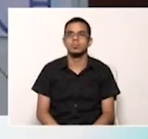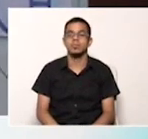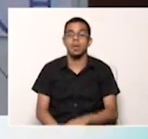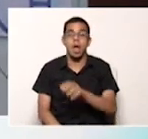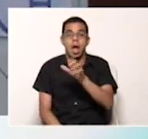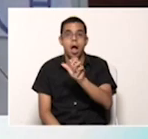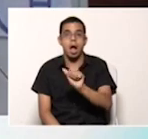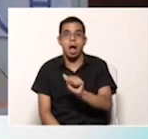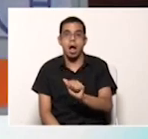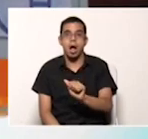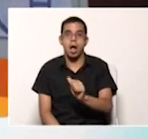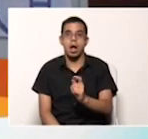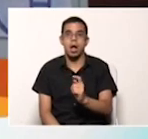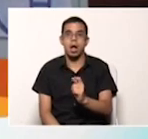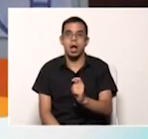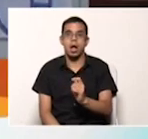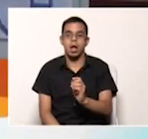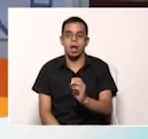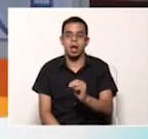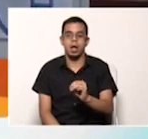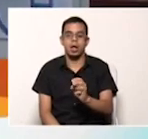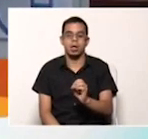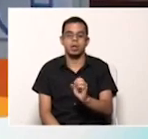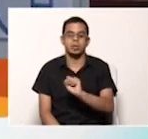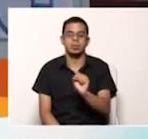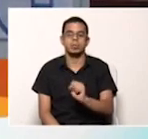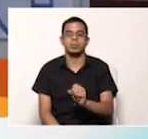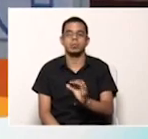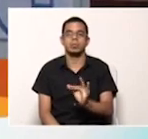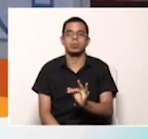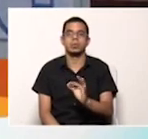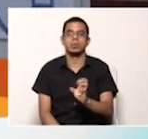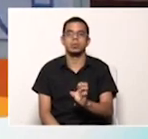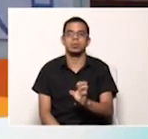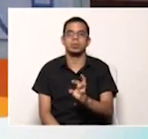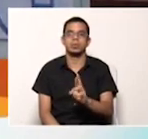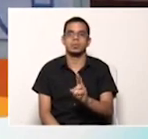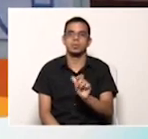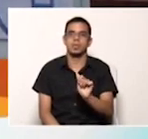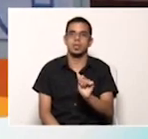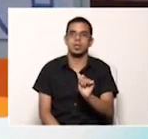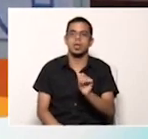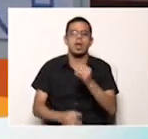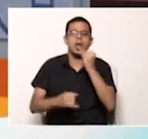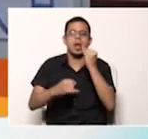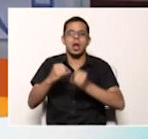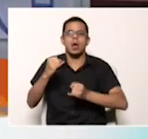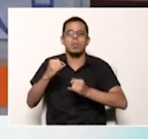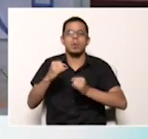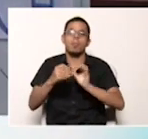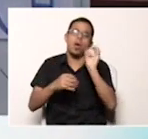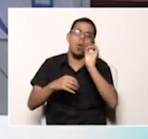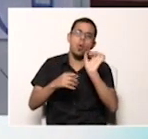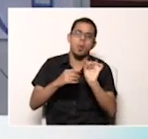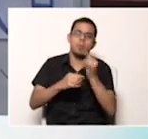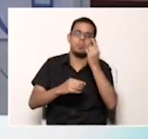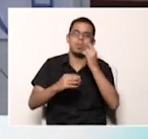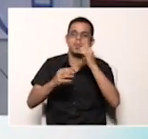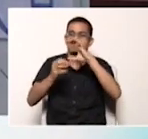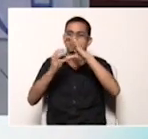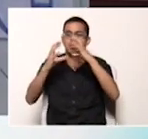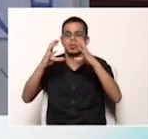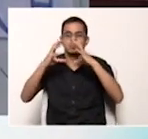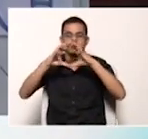atmósfera es la capa más externa, la cual tiene aproximadamente 10.000